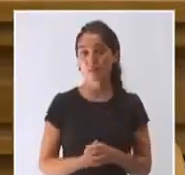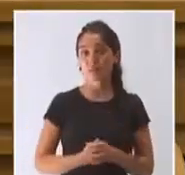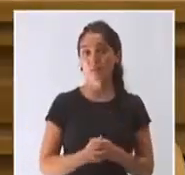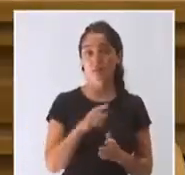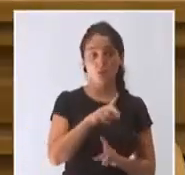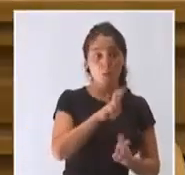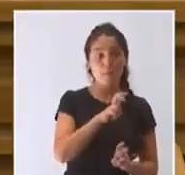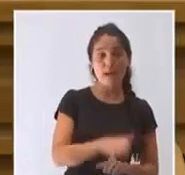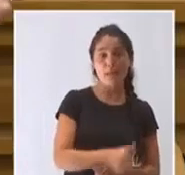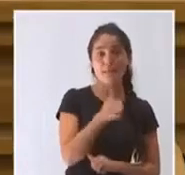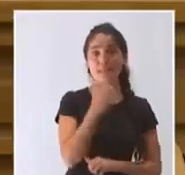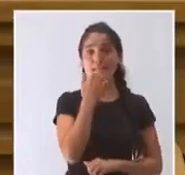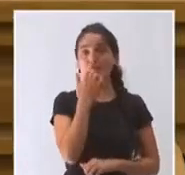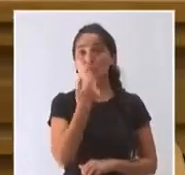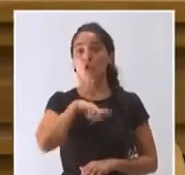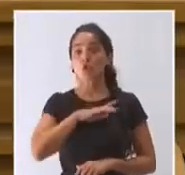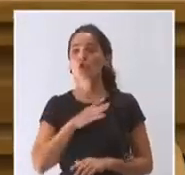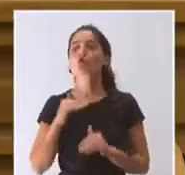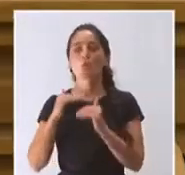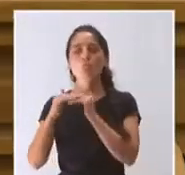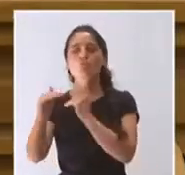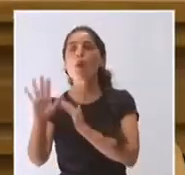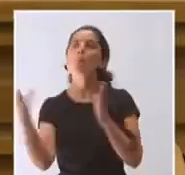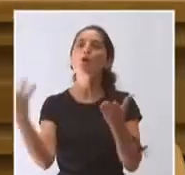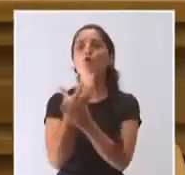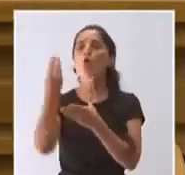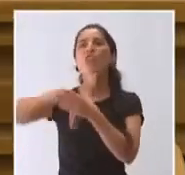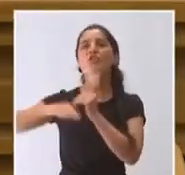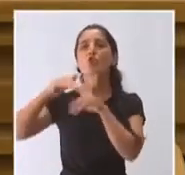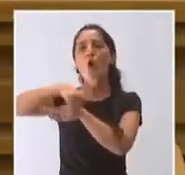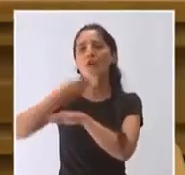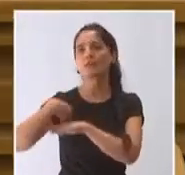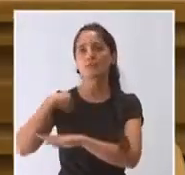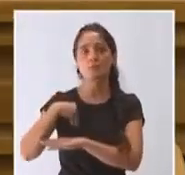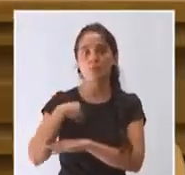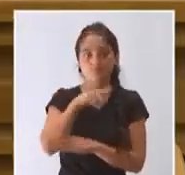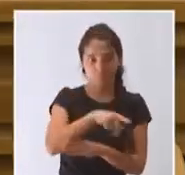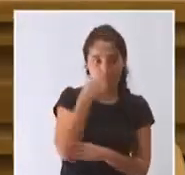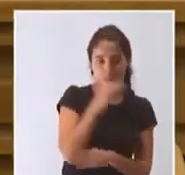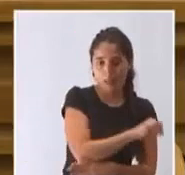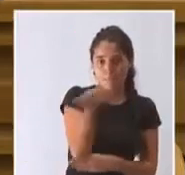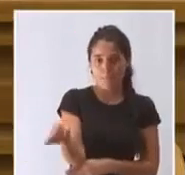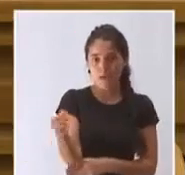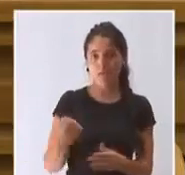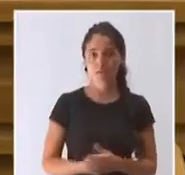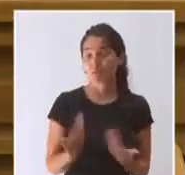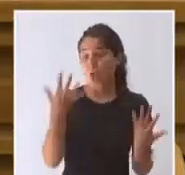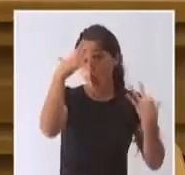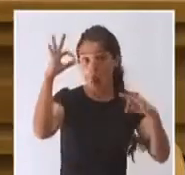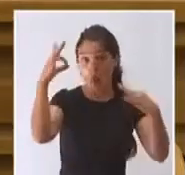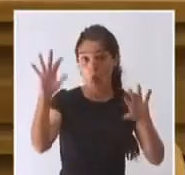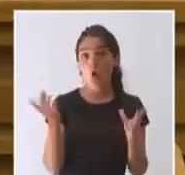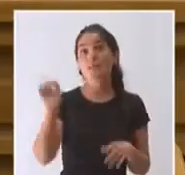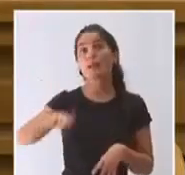mantenerlos y todos están concentras en una calle pero vamos yo creo que es de sentido común en un pueblo cualquiera del sur de